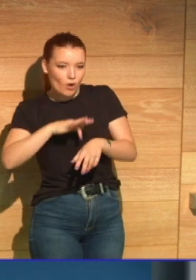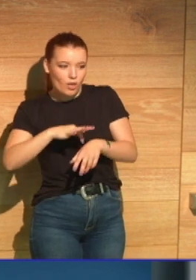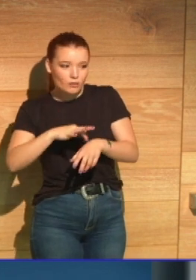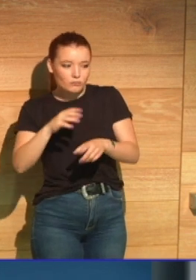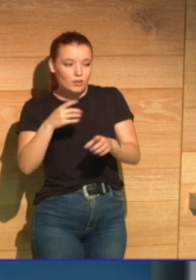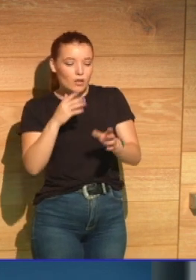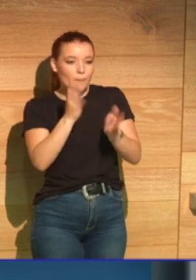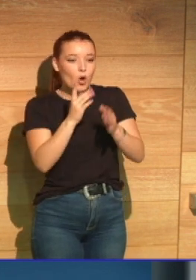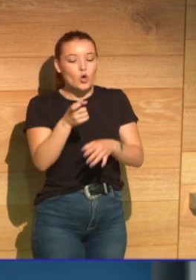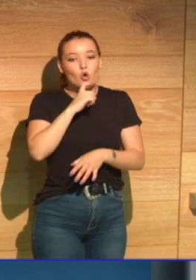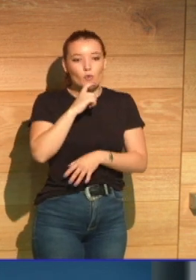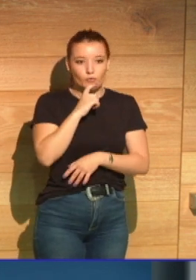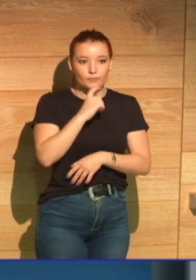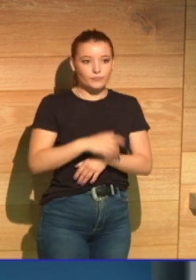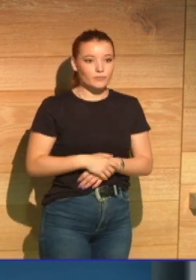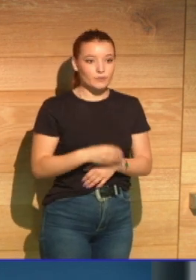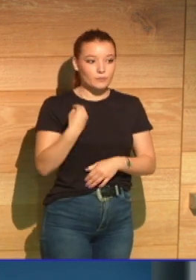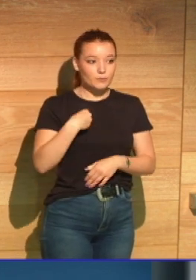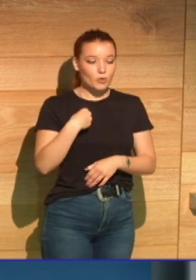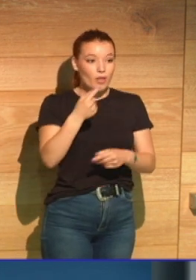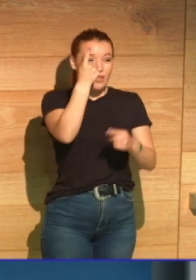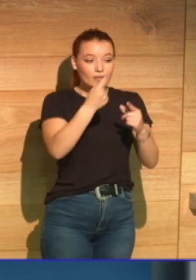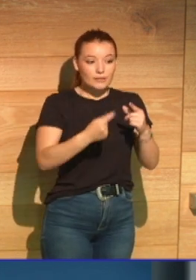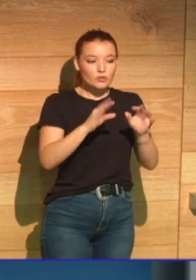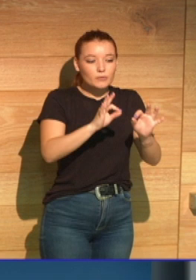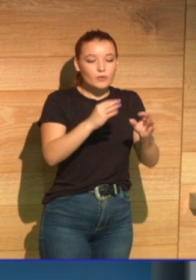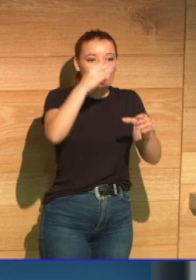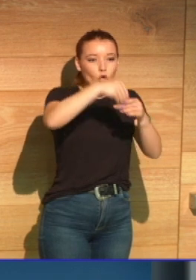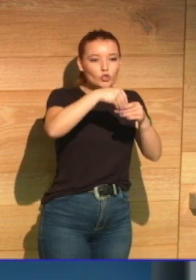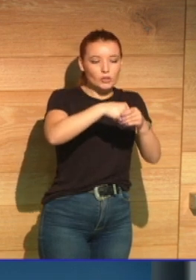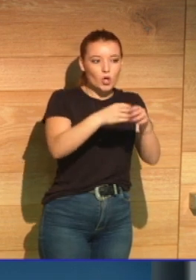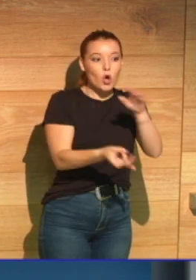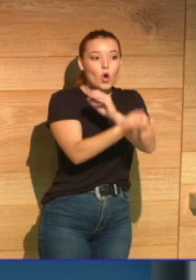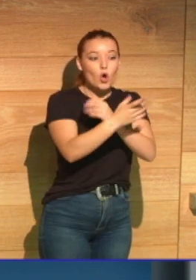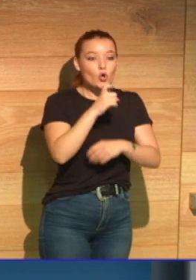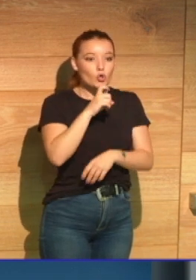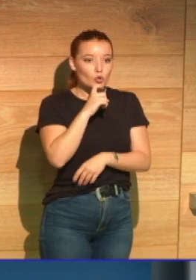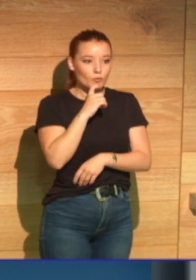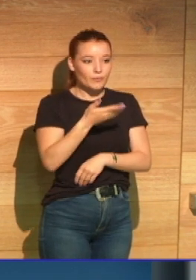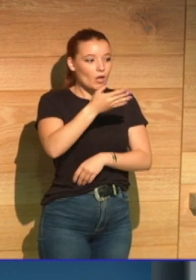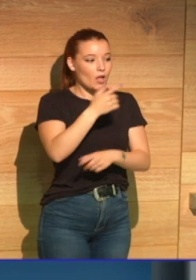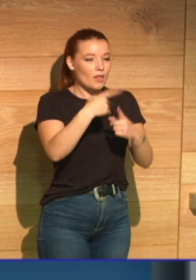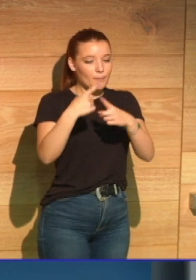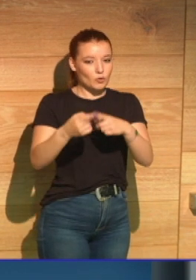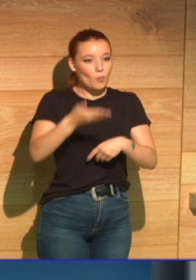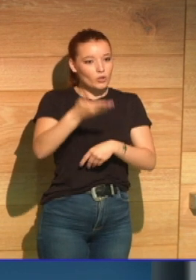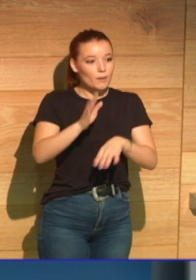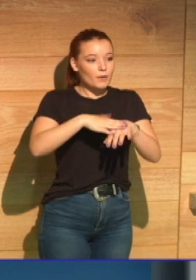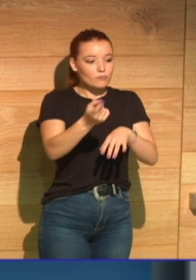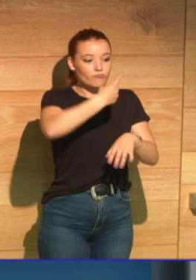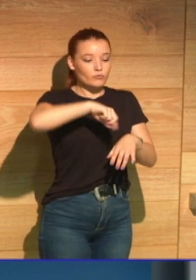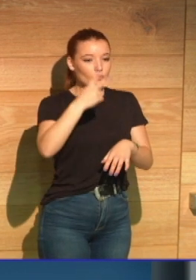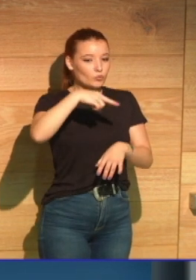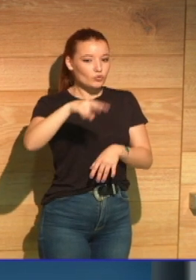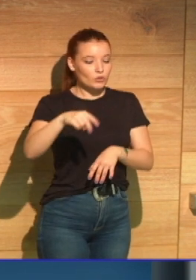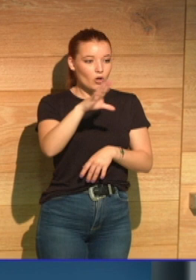del diseño de contenidos surgió y fue un elemento clave para entender a los museos en el siglo XX. Si ustedes recuerdan,